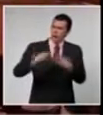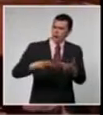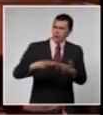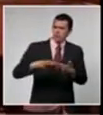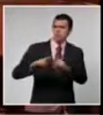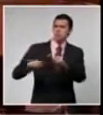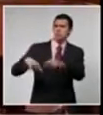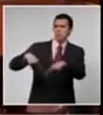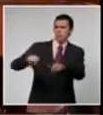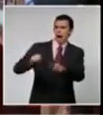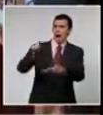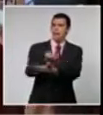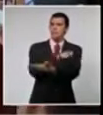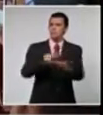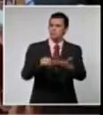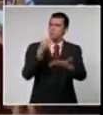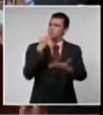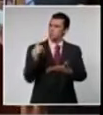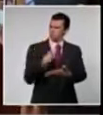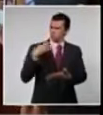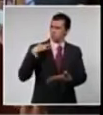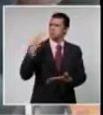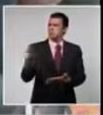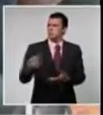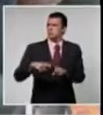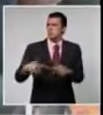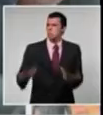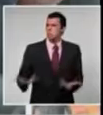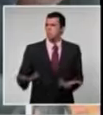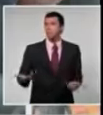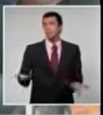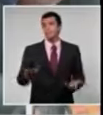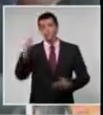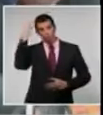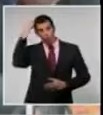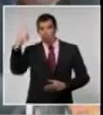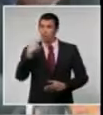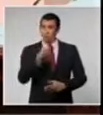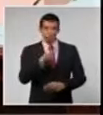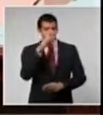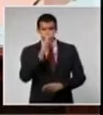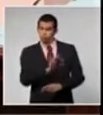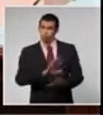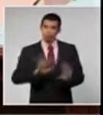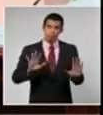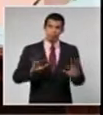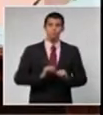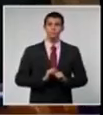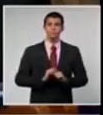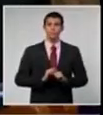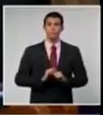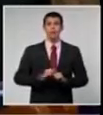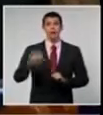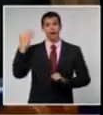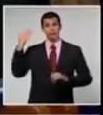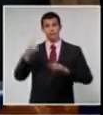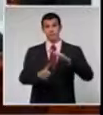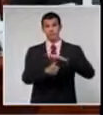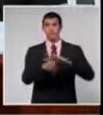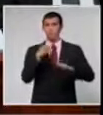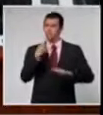a participar en los comicios. Correa reveló la fabricación de un pretexto dentro del reglamento electoral que exige la presencia de